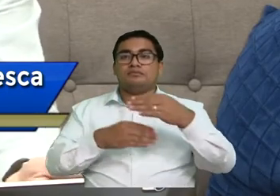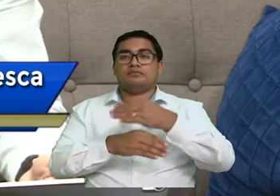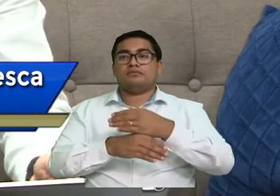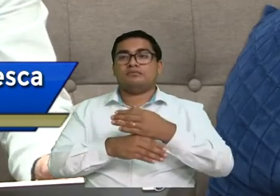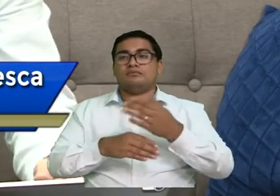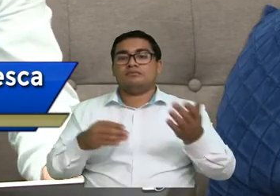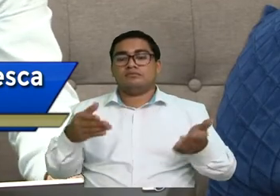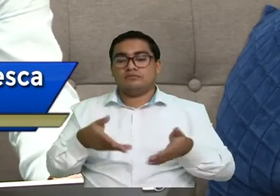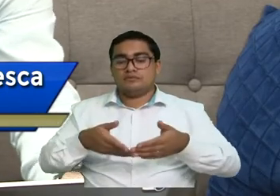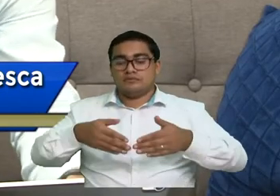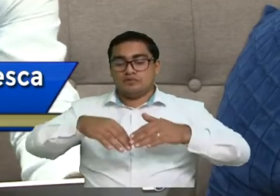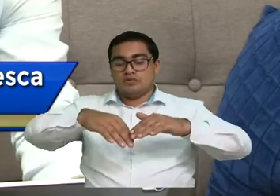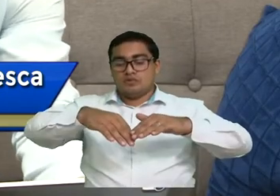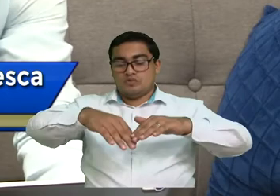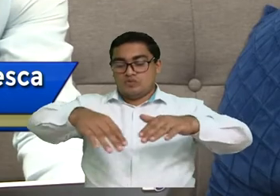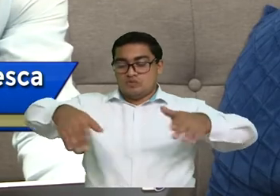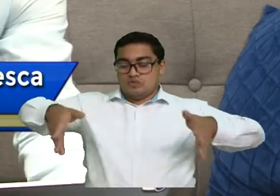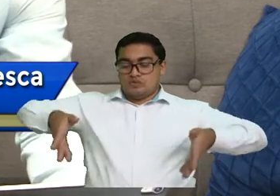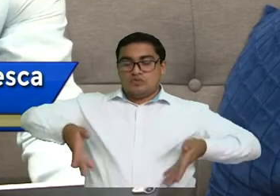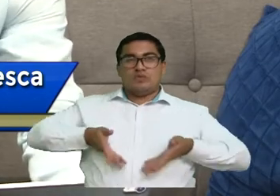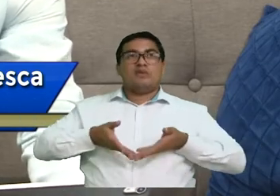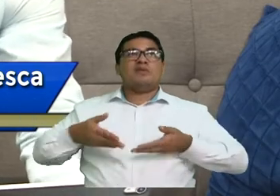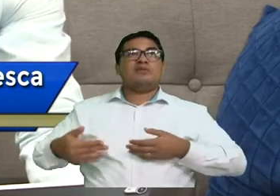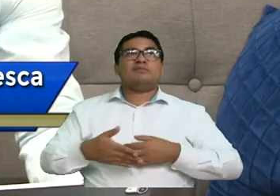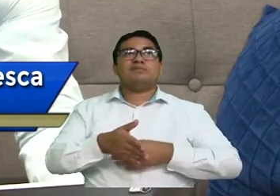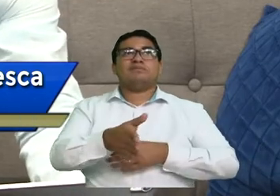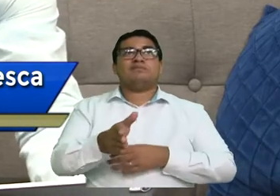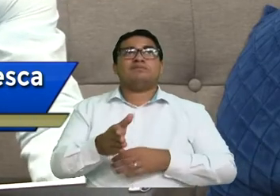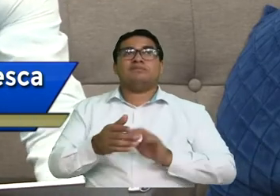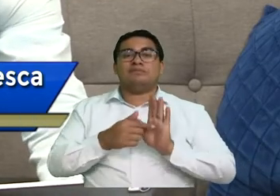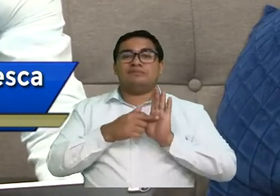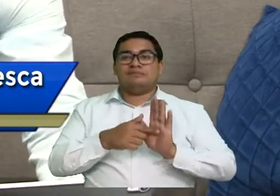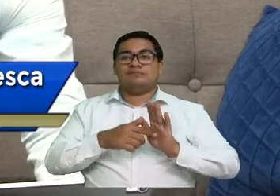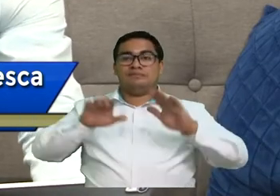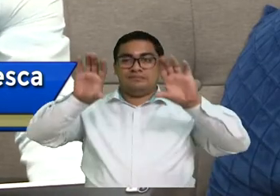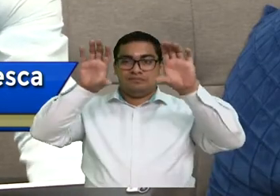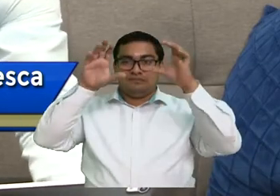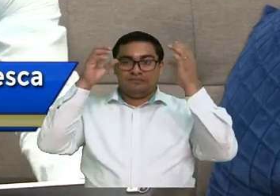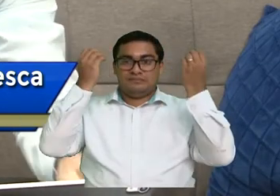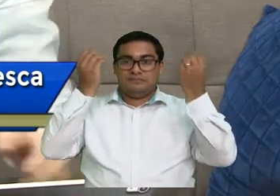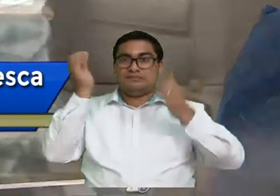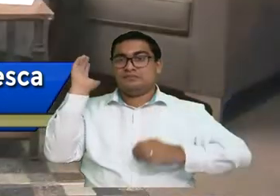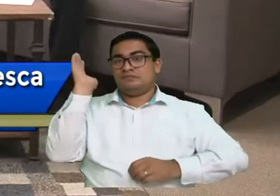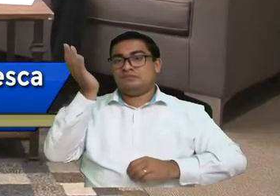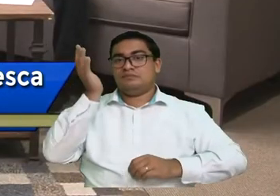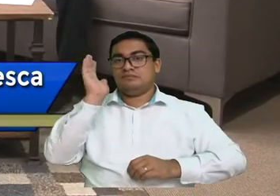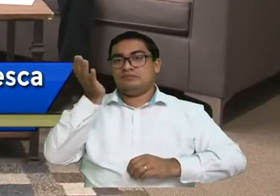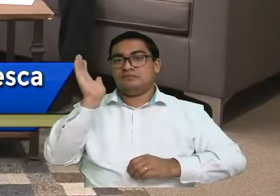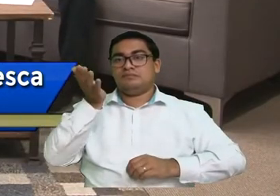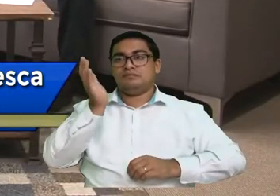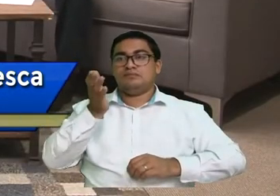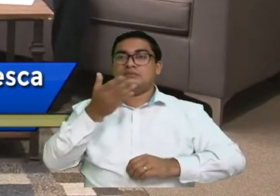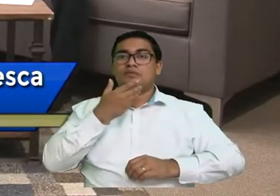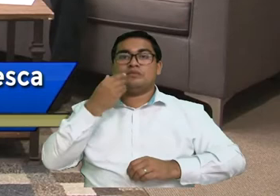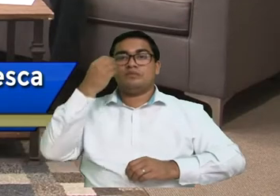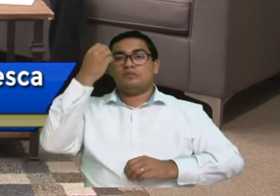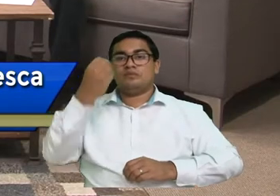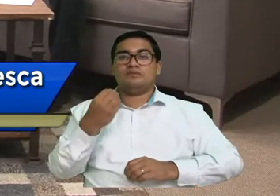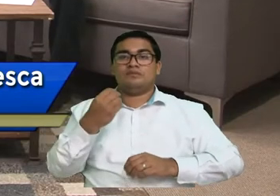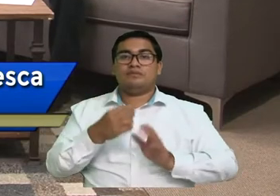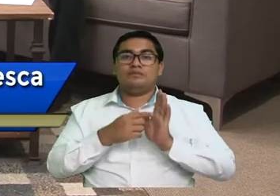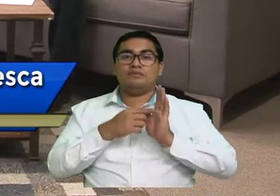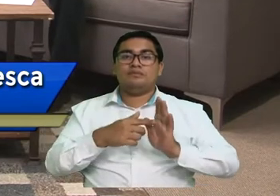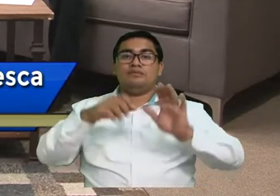de estanques. Claro. Estamos dando cursos y conferencias con los jóvenes